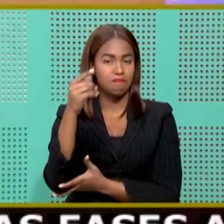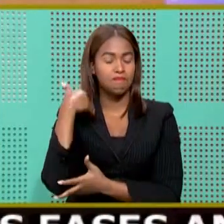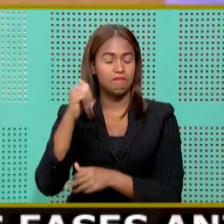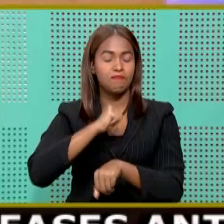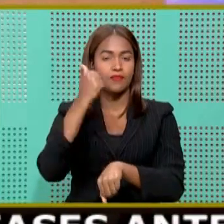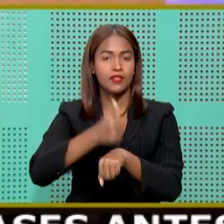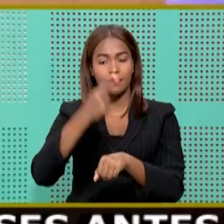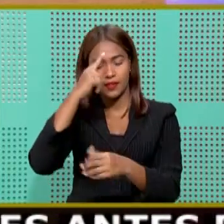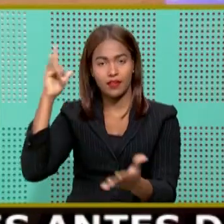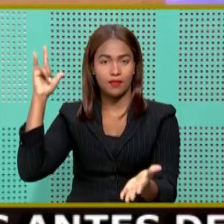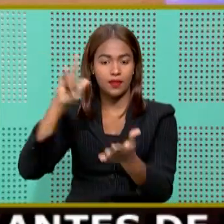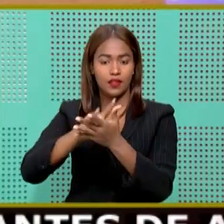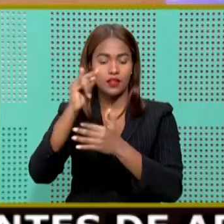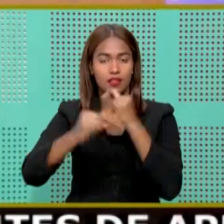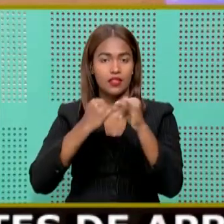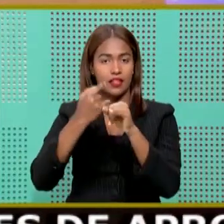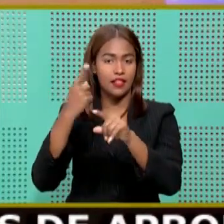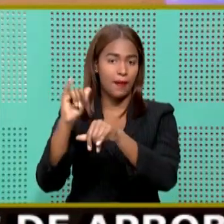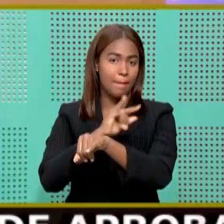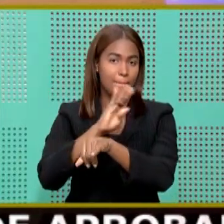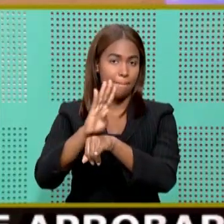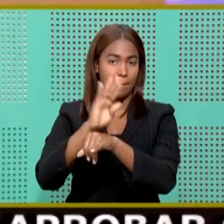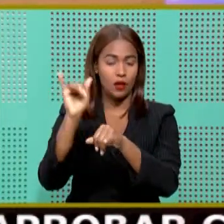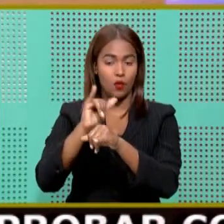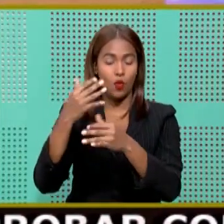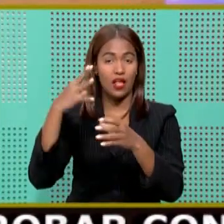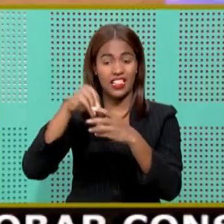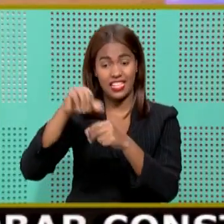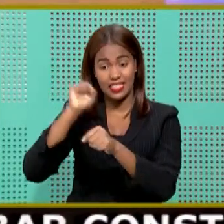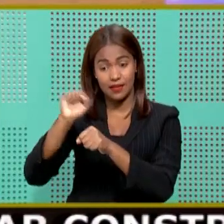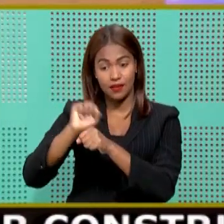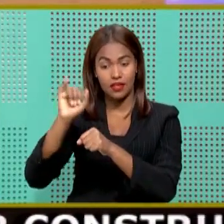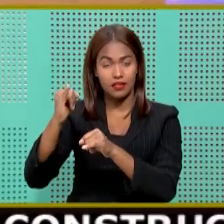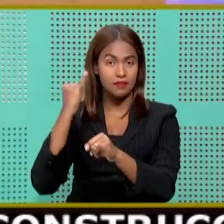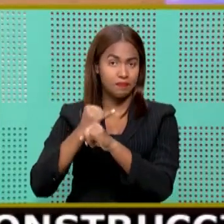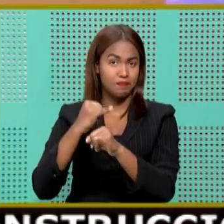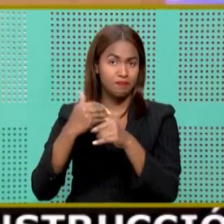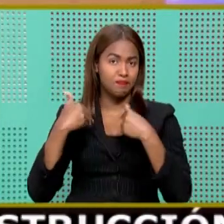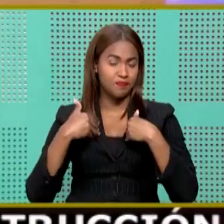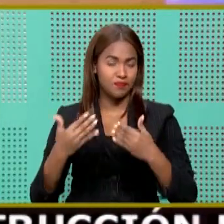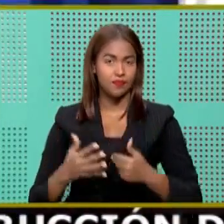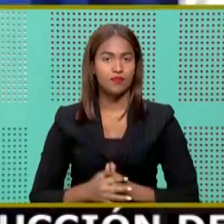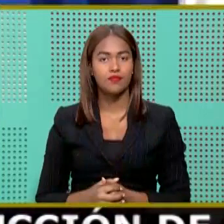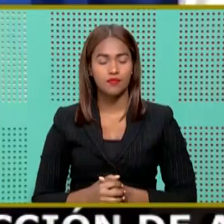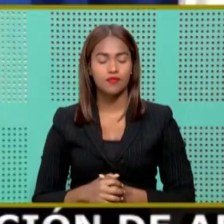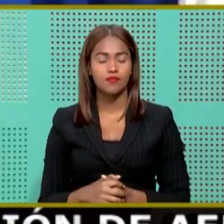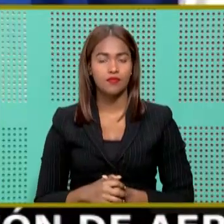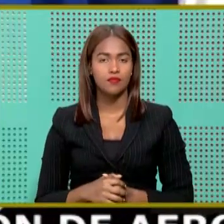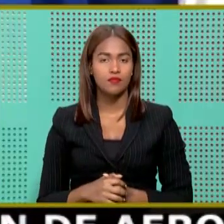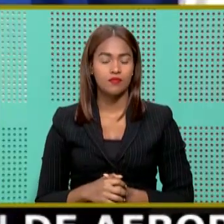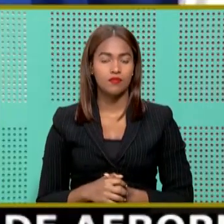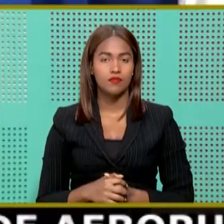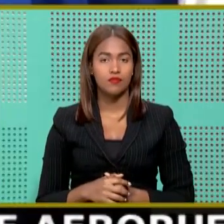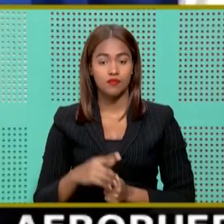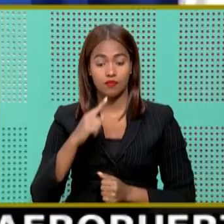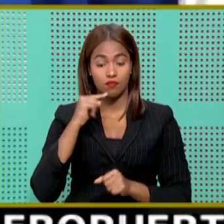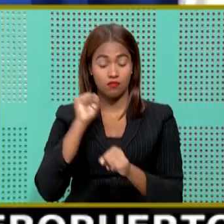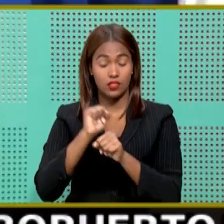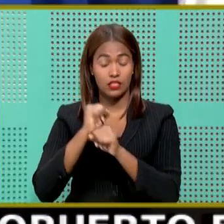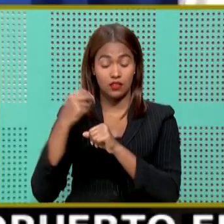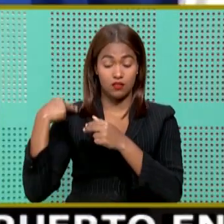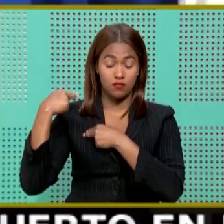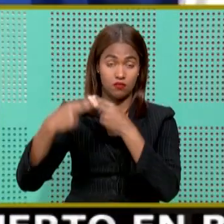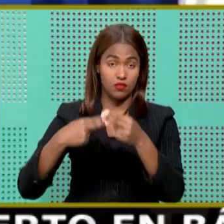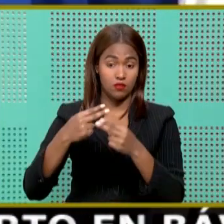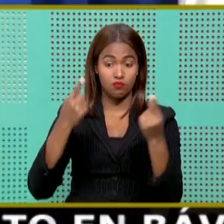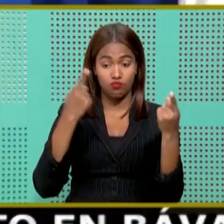el Aeropuerto Internacional de Bávaro y el papel que jugó la institución que dirige. Una descripción histórica de los hechos, instrumentos